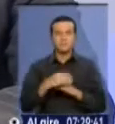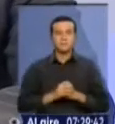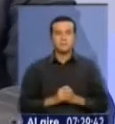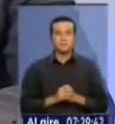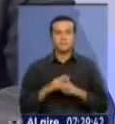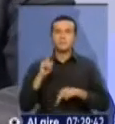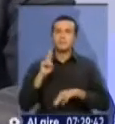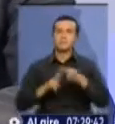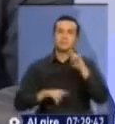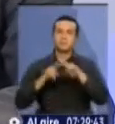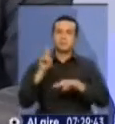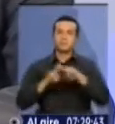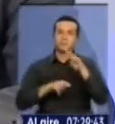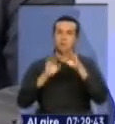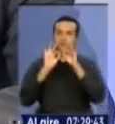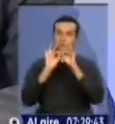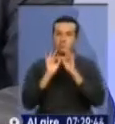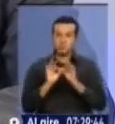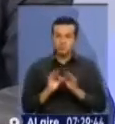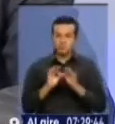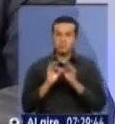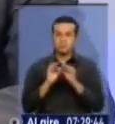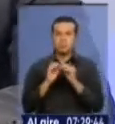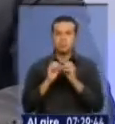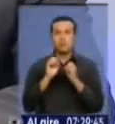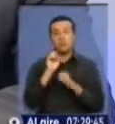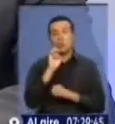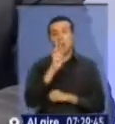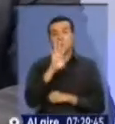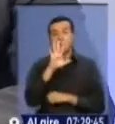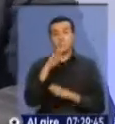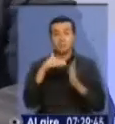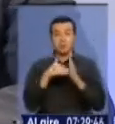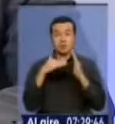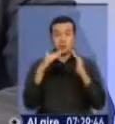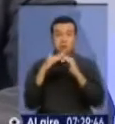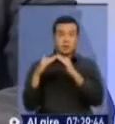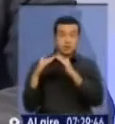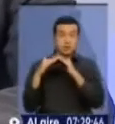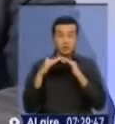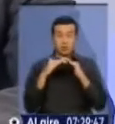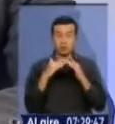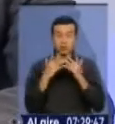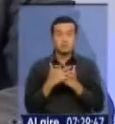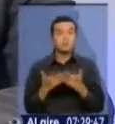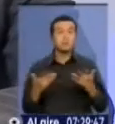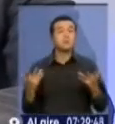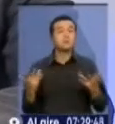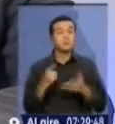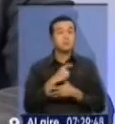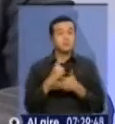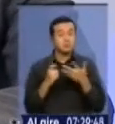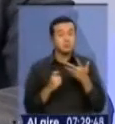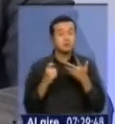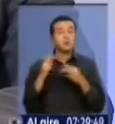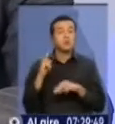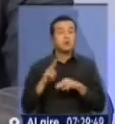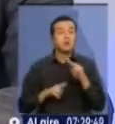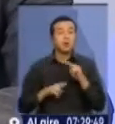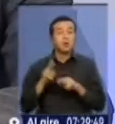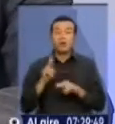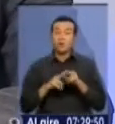reconstruir y construir alrededor de 45 mil viviendas lo cual amerita tener una ejecución